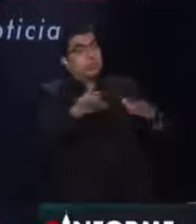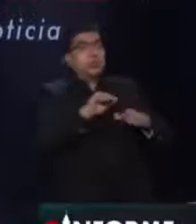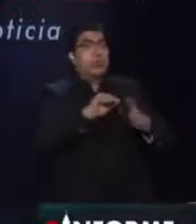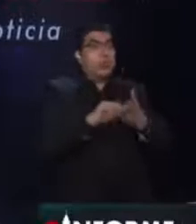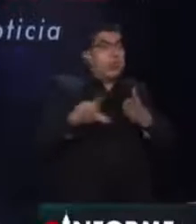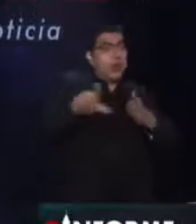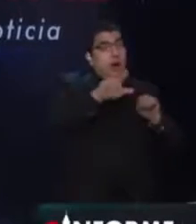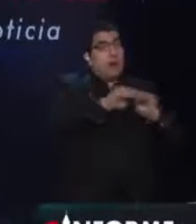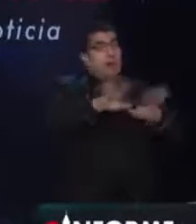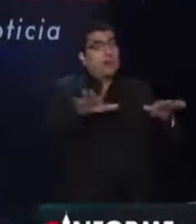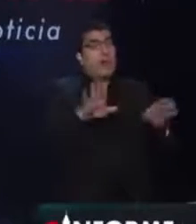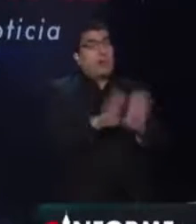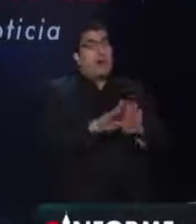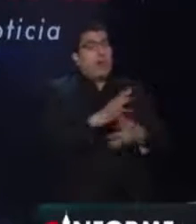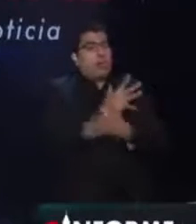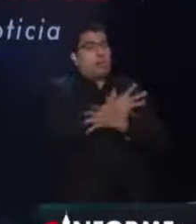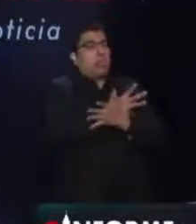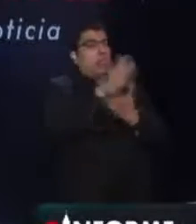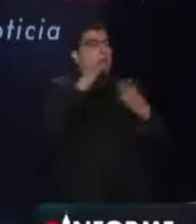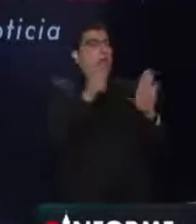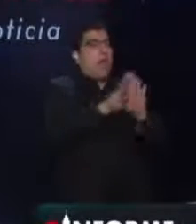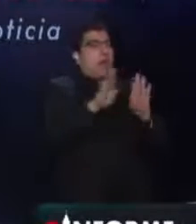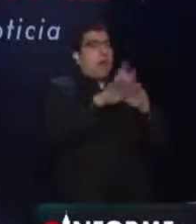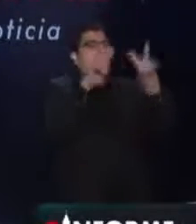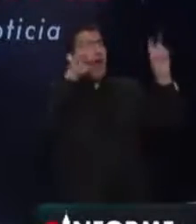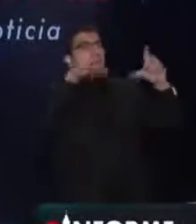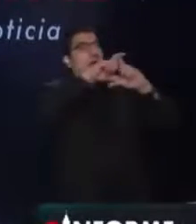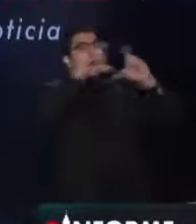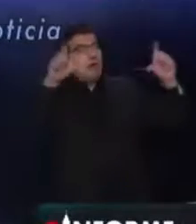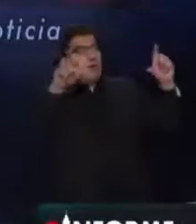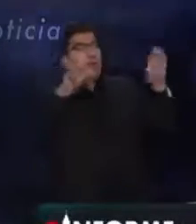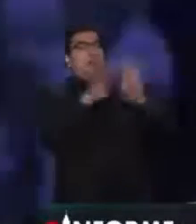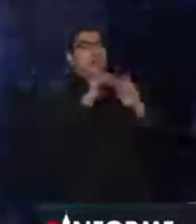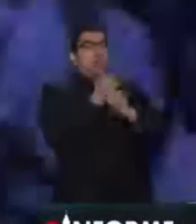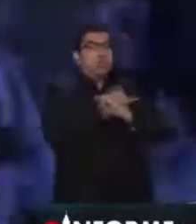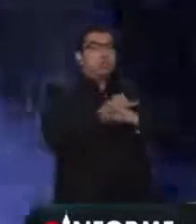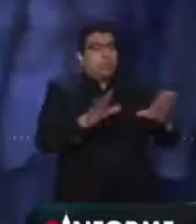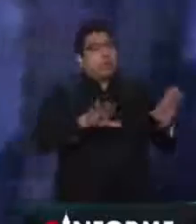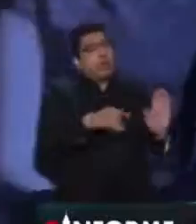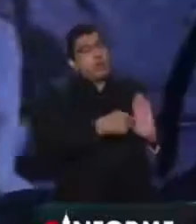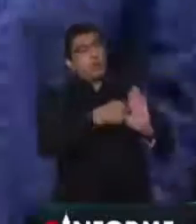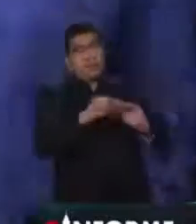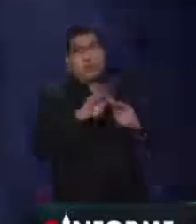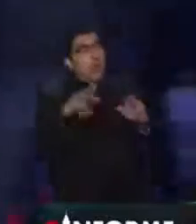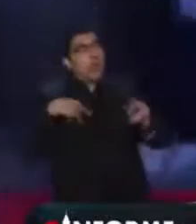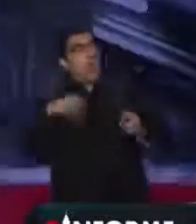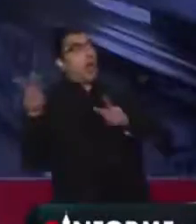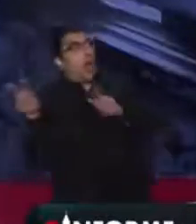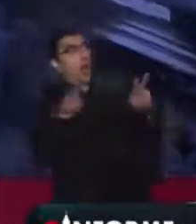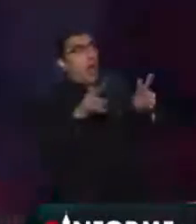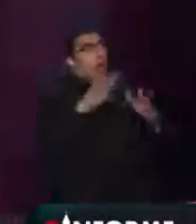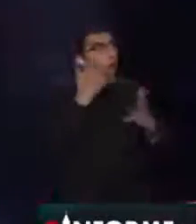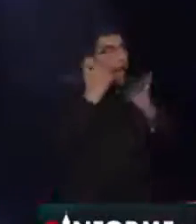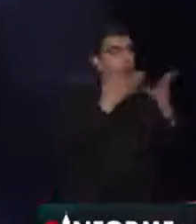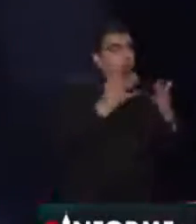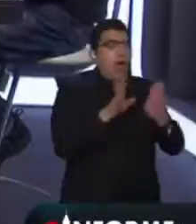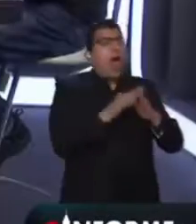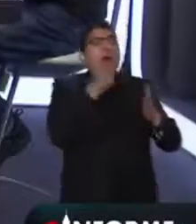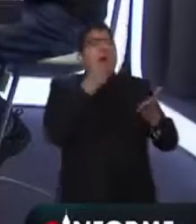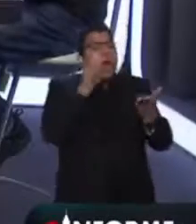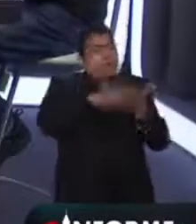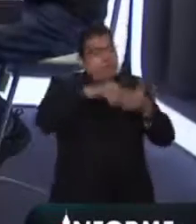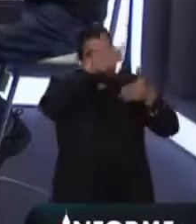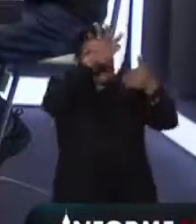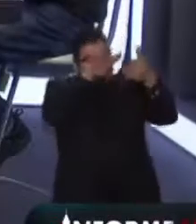comunicadores inflen un título, una cabeza de nota para que llame la atención, aunque la nota diga otra